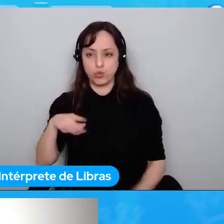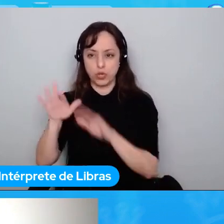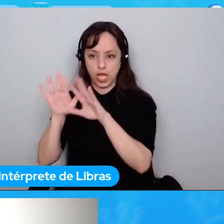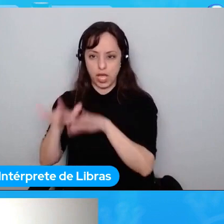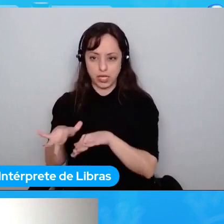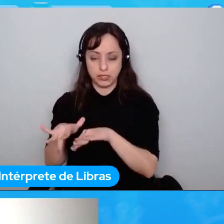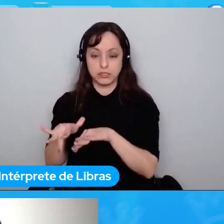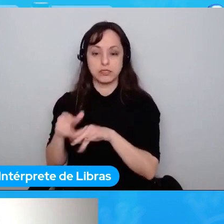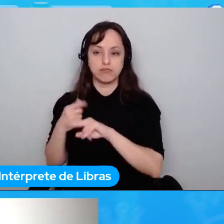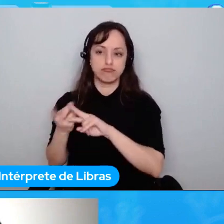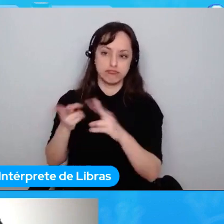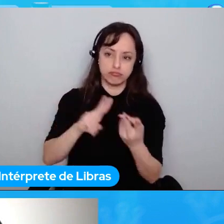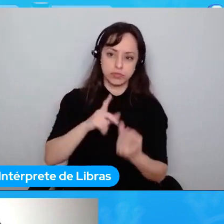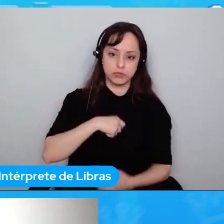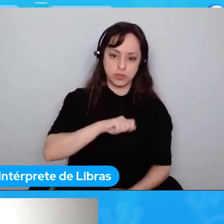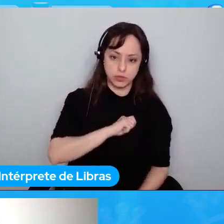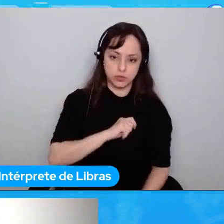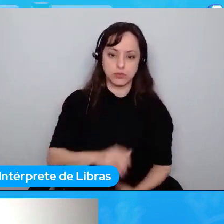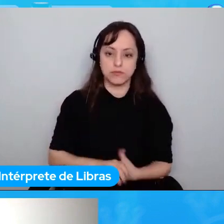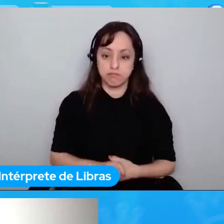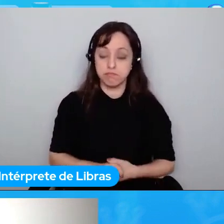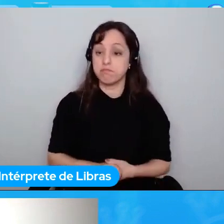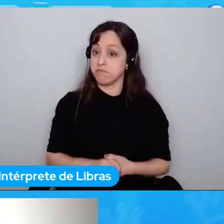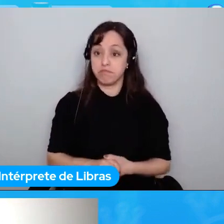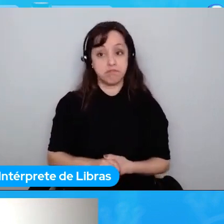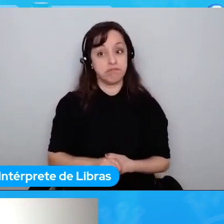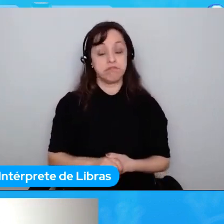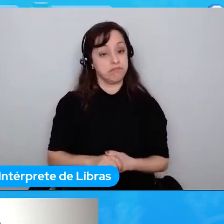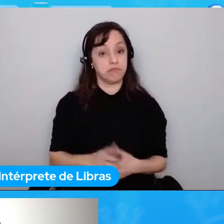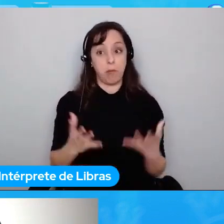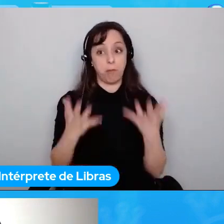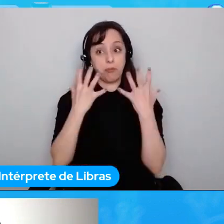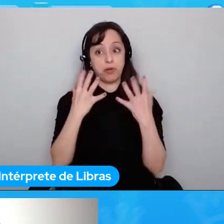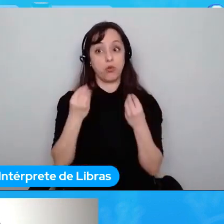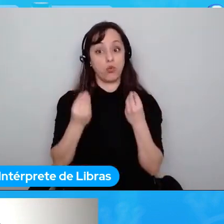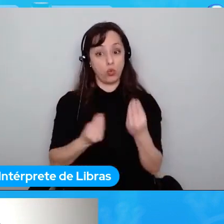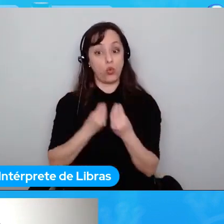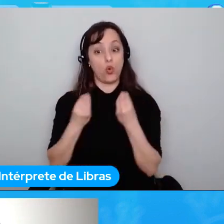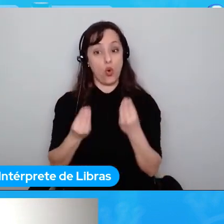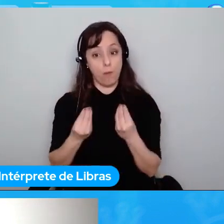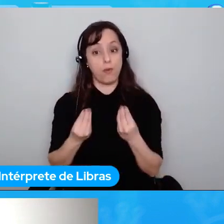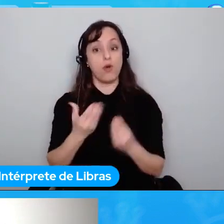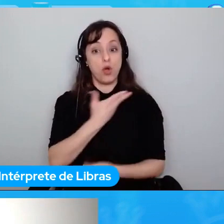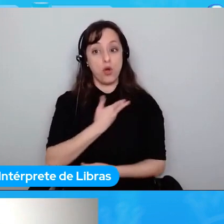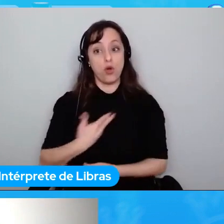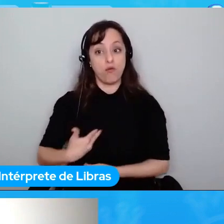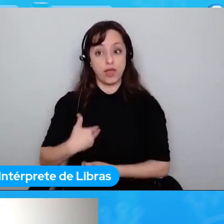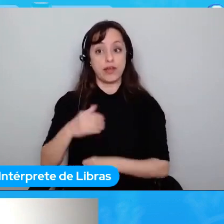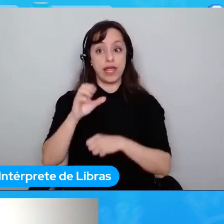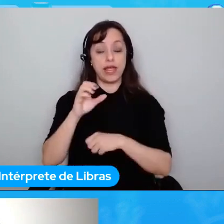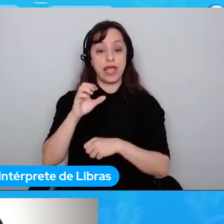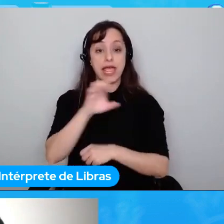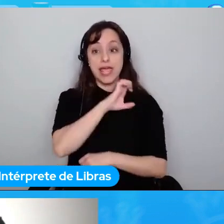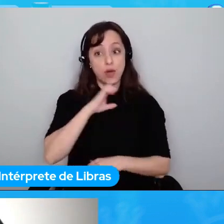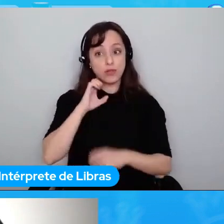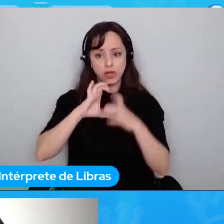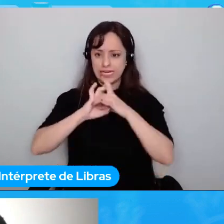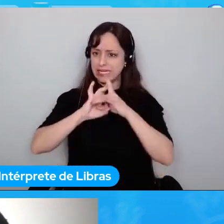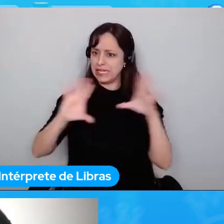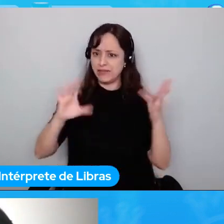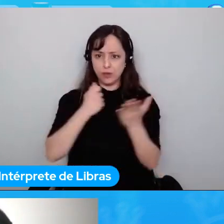diciendo como que está paralizado, está chocado de que en el gobierno de Ecuador se liberan los datos de compras públicas en